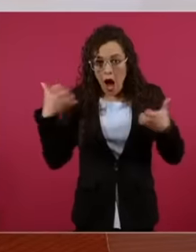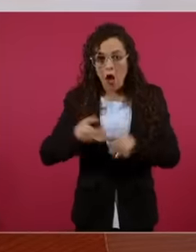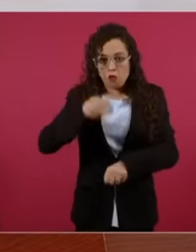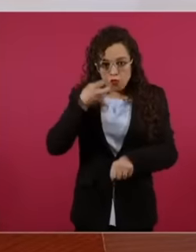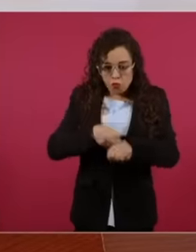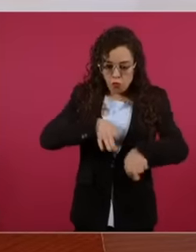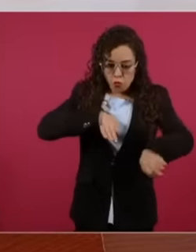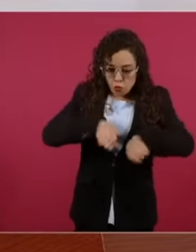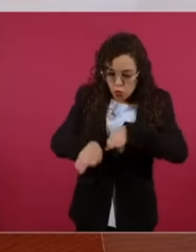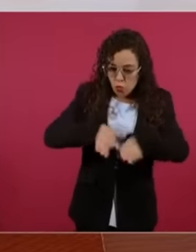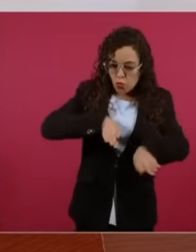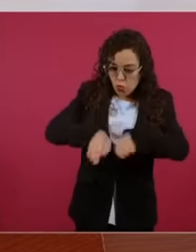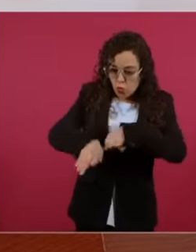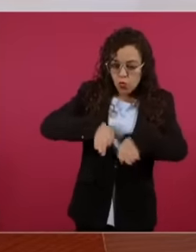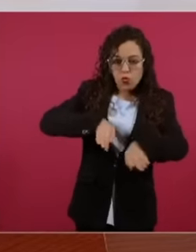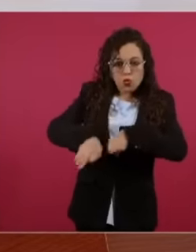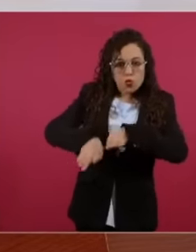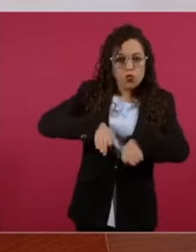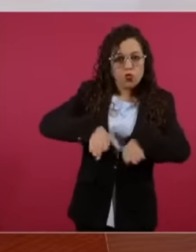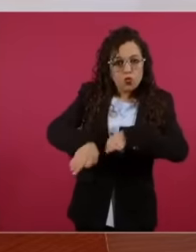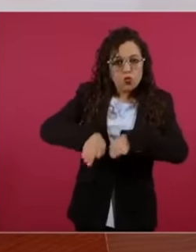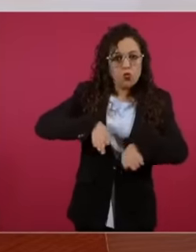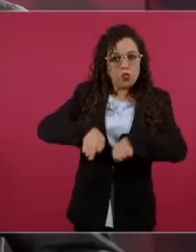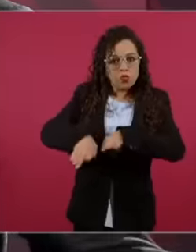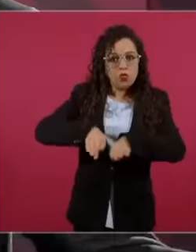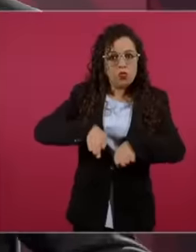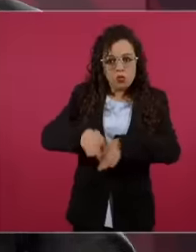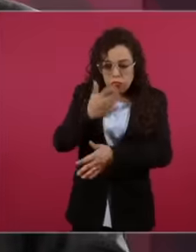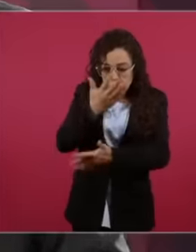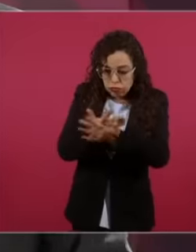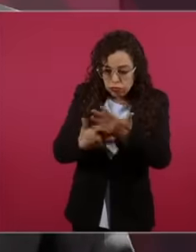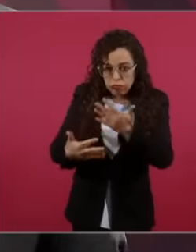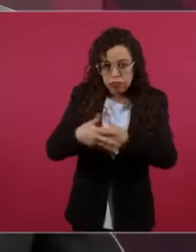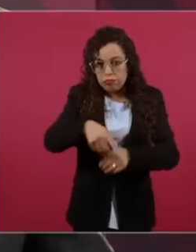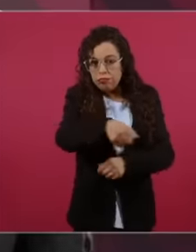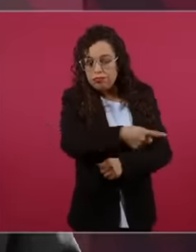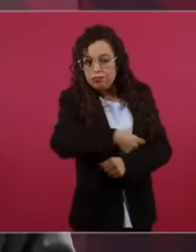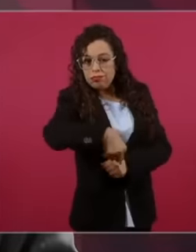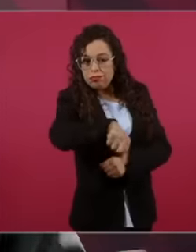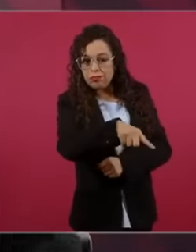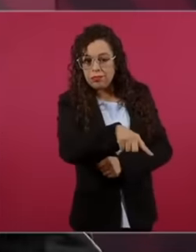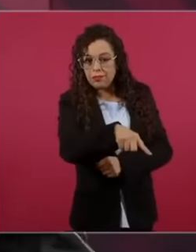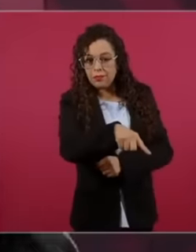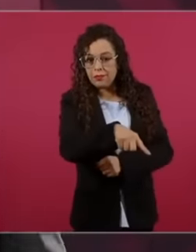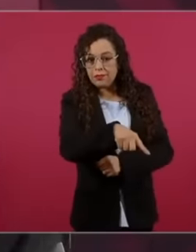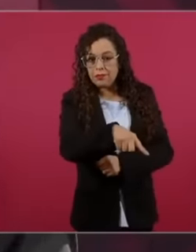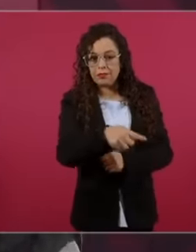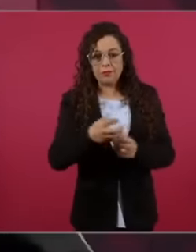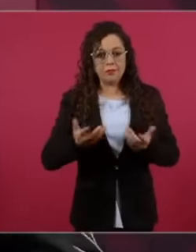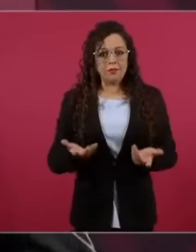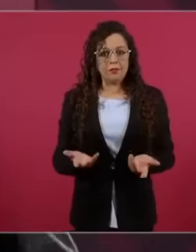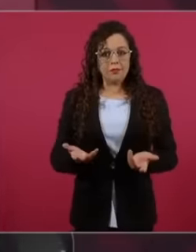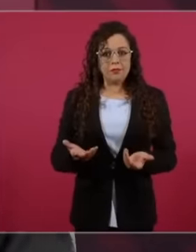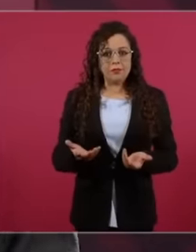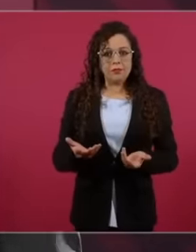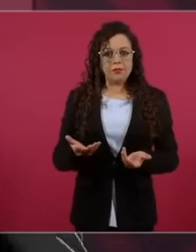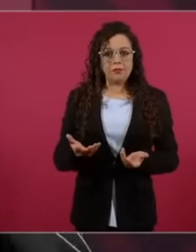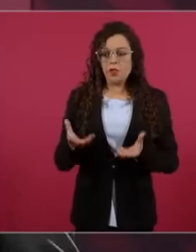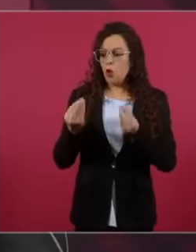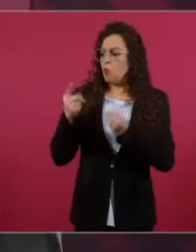haciendo todos los proyectos. Nada más ellos, muchos se dedican a las relaciones